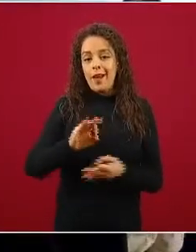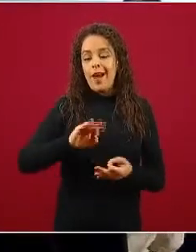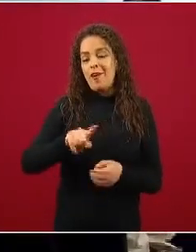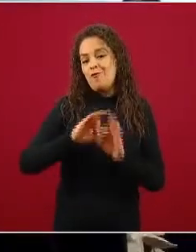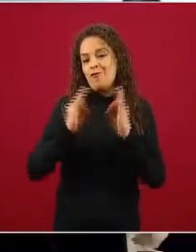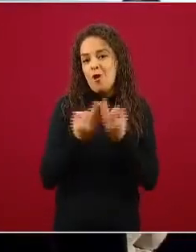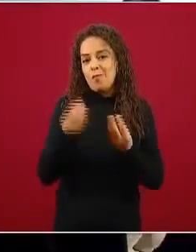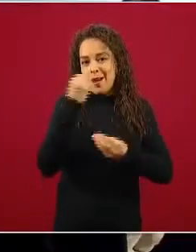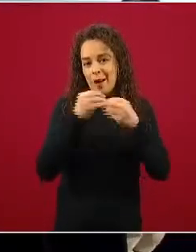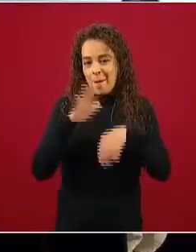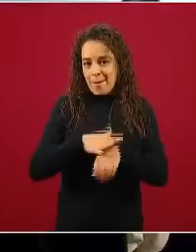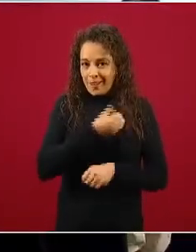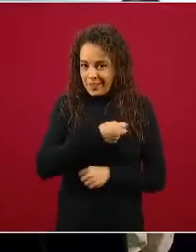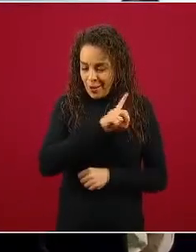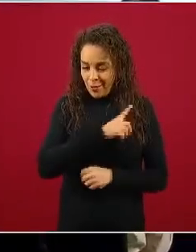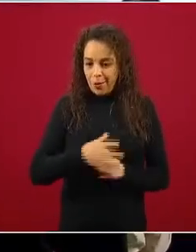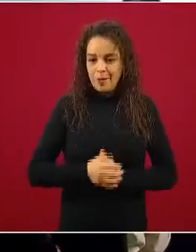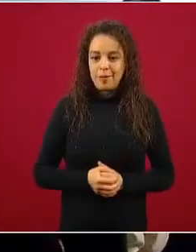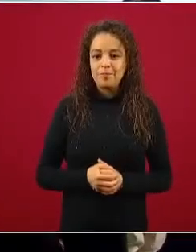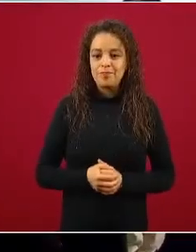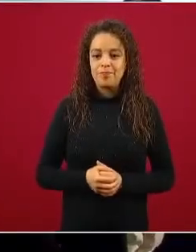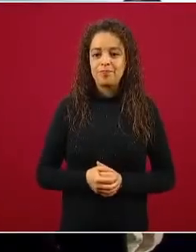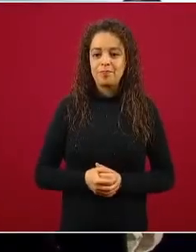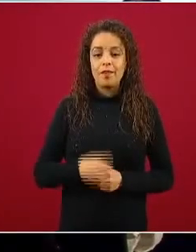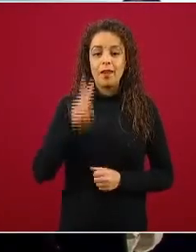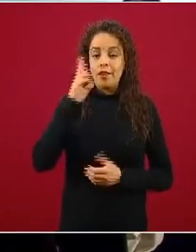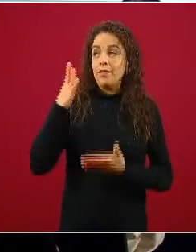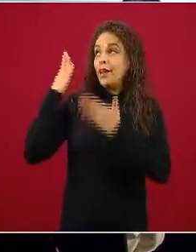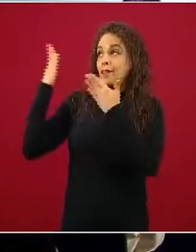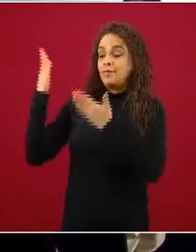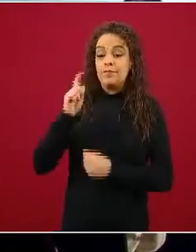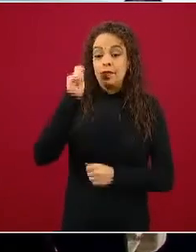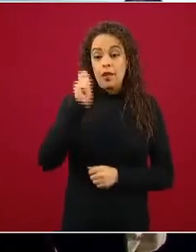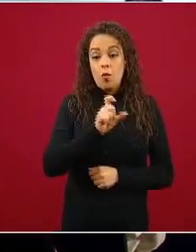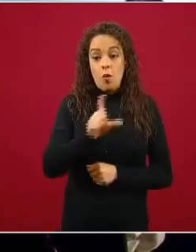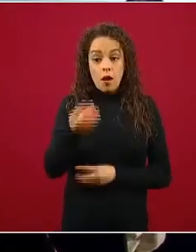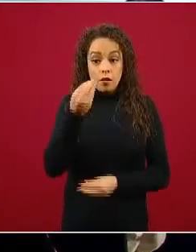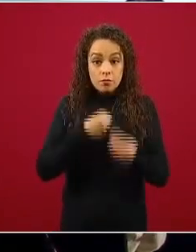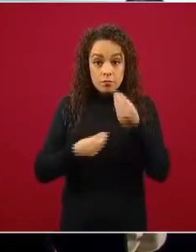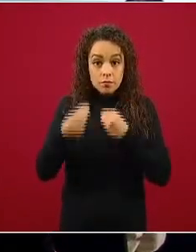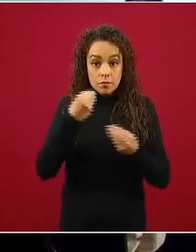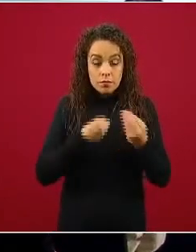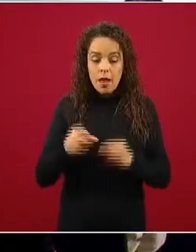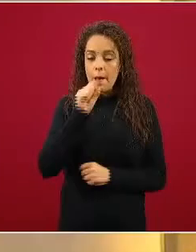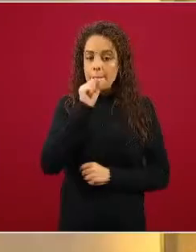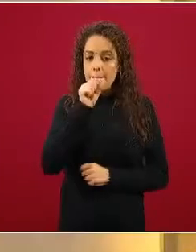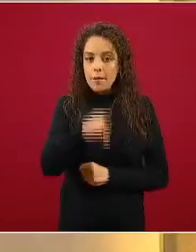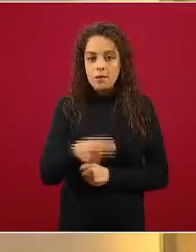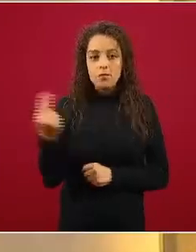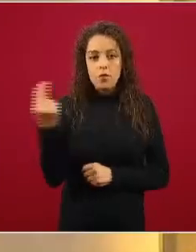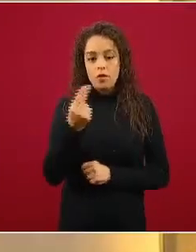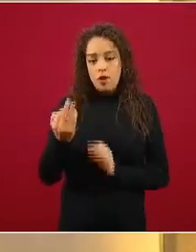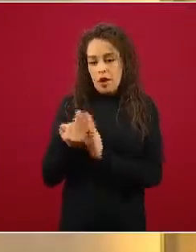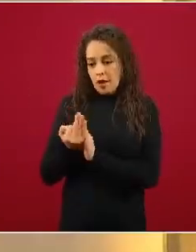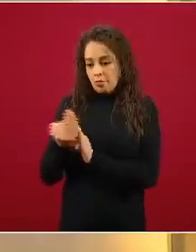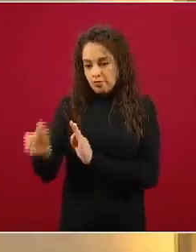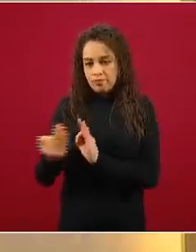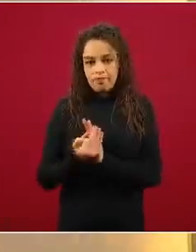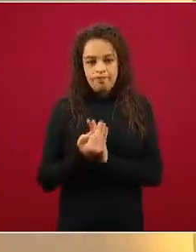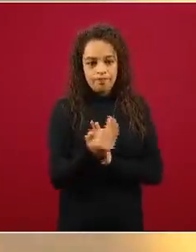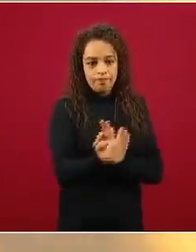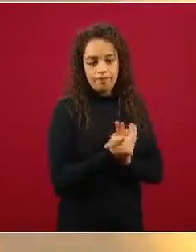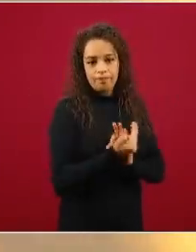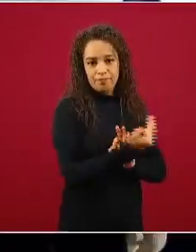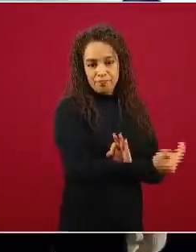por ejemplo, a la hora de los alimentos, también lograr ciertas sanas distancias en los lugares donde se aplica,